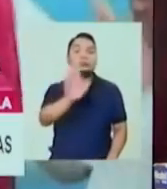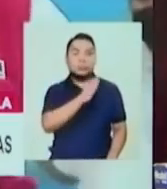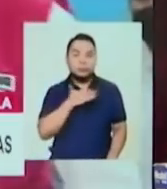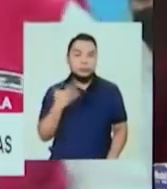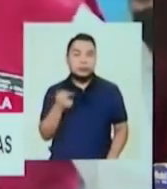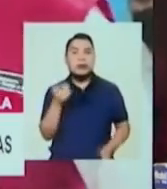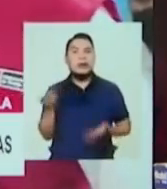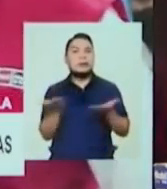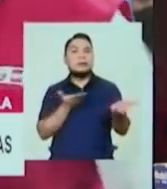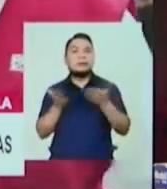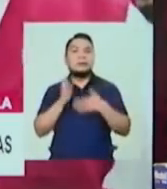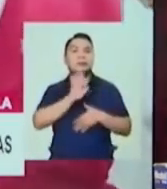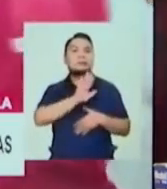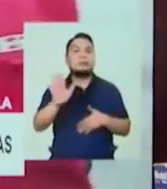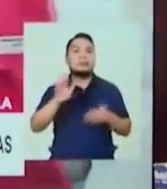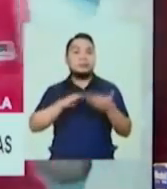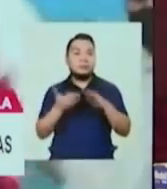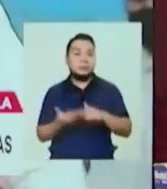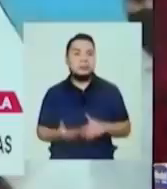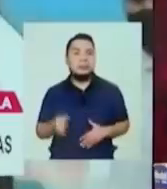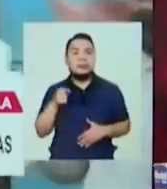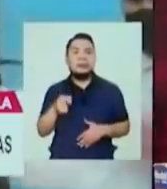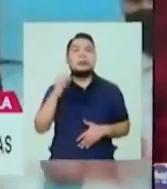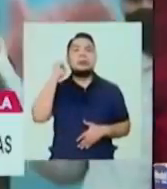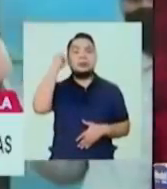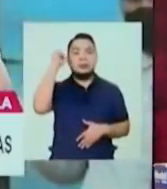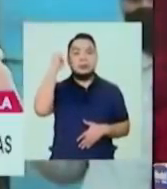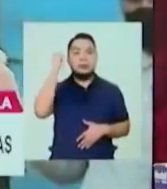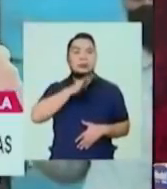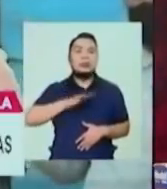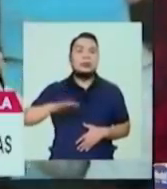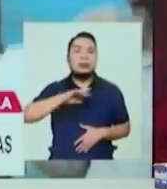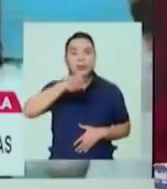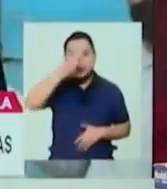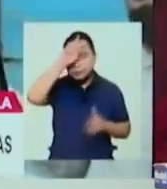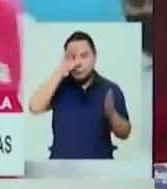vas a cambiar? ¿Cuál es tu propuesta? No tienen nada.